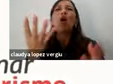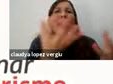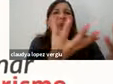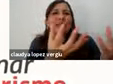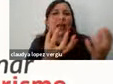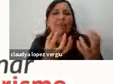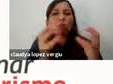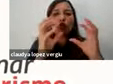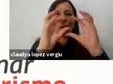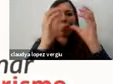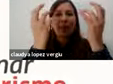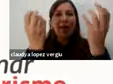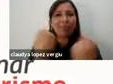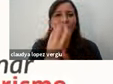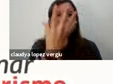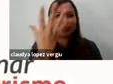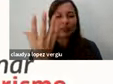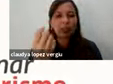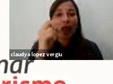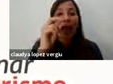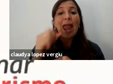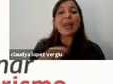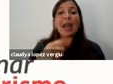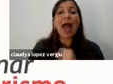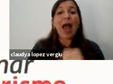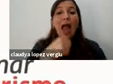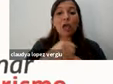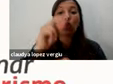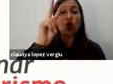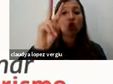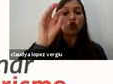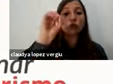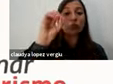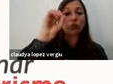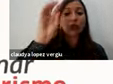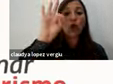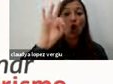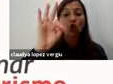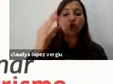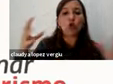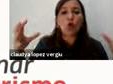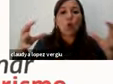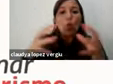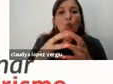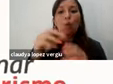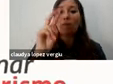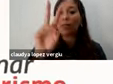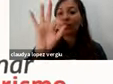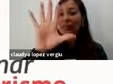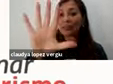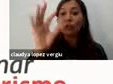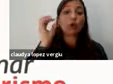en 2008 iniciamos con 25 mujeres, pero en la